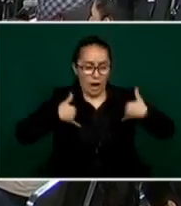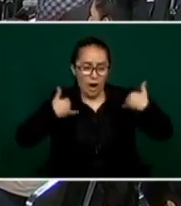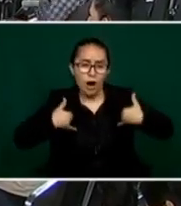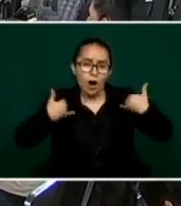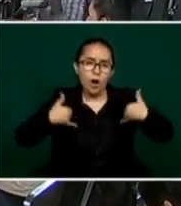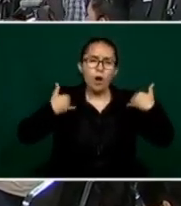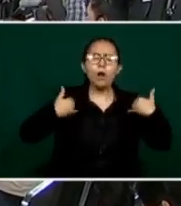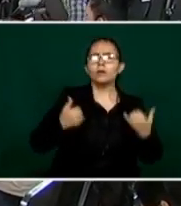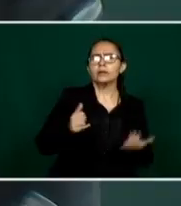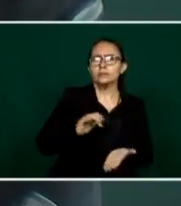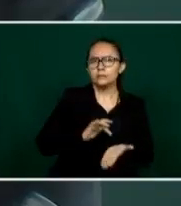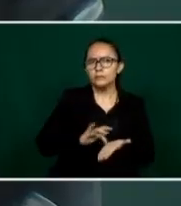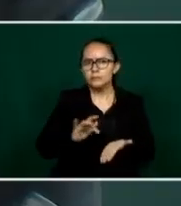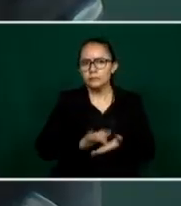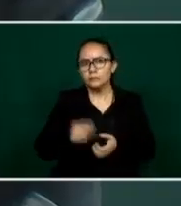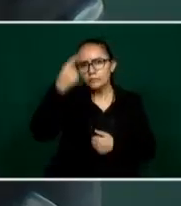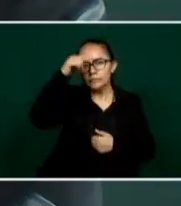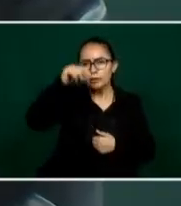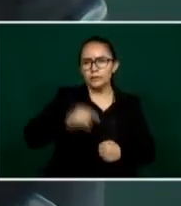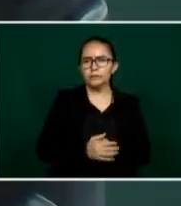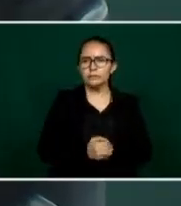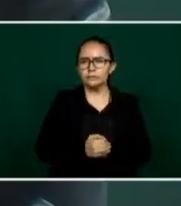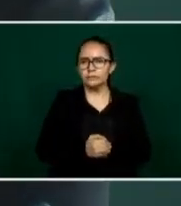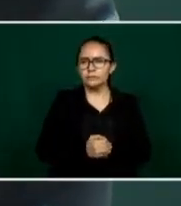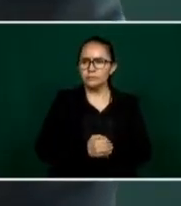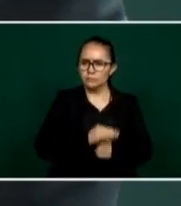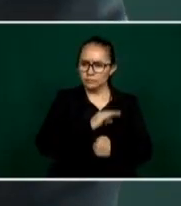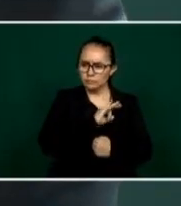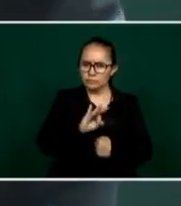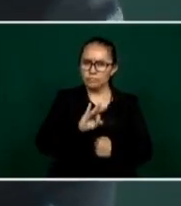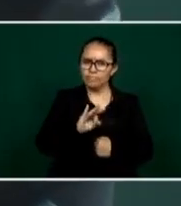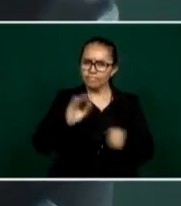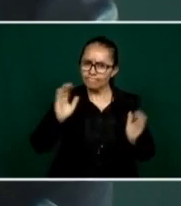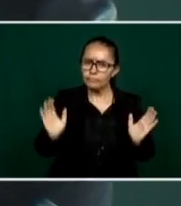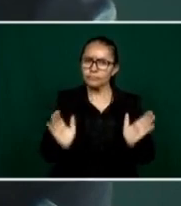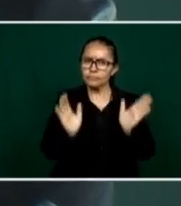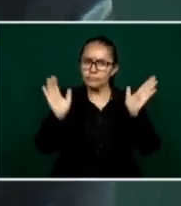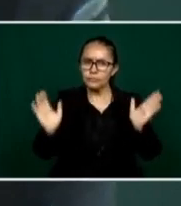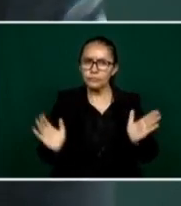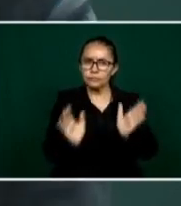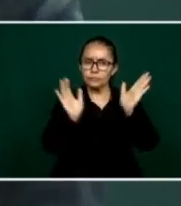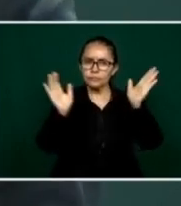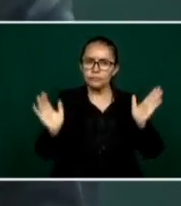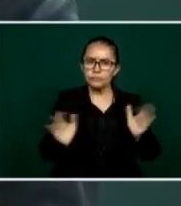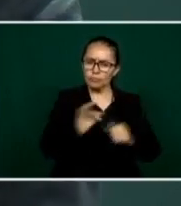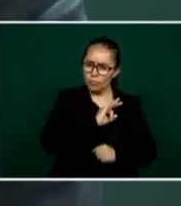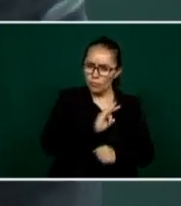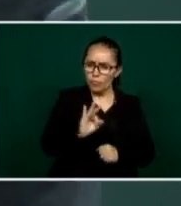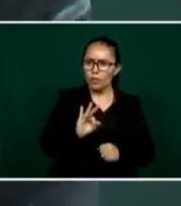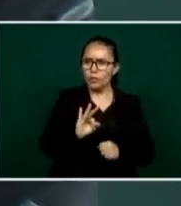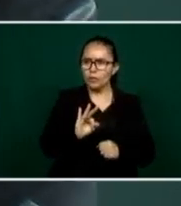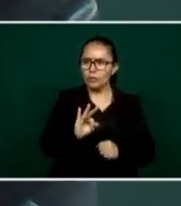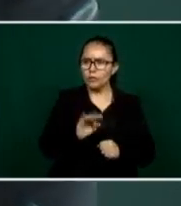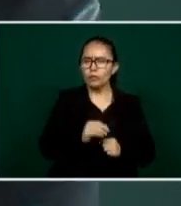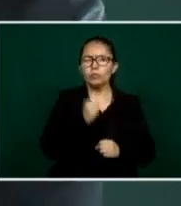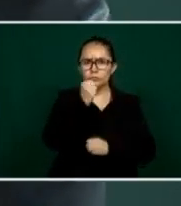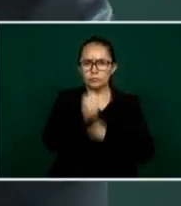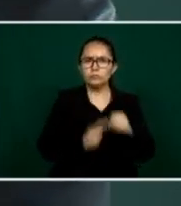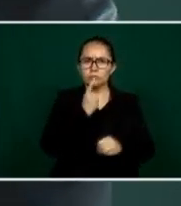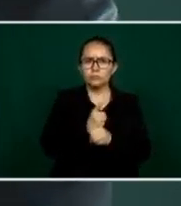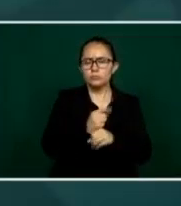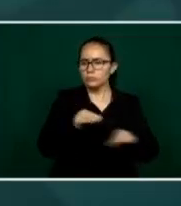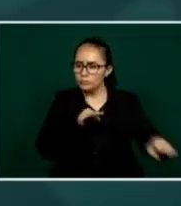jóvenes para que tengan oportunidad de estudiar, que tengan oportunidad de trabajo,